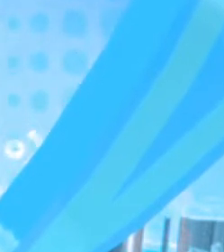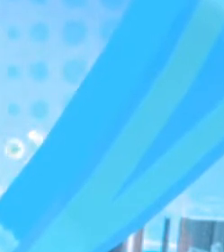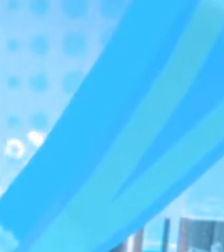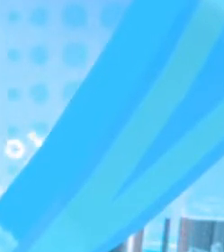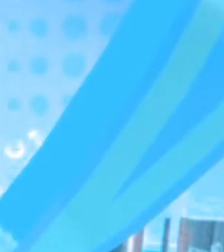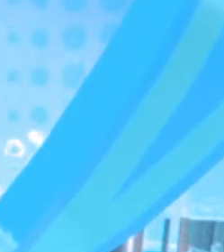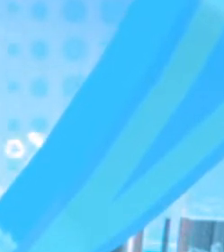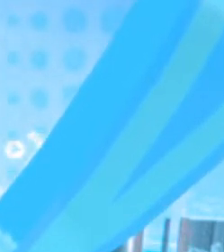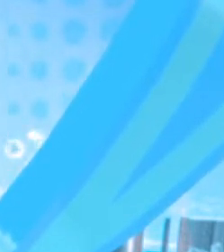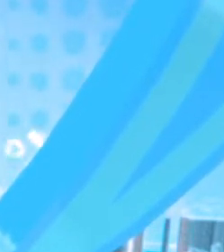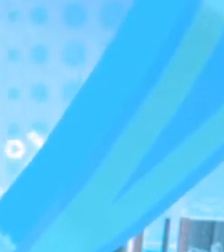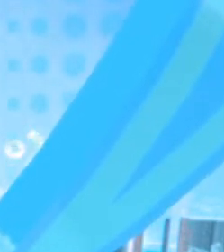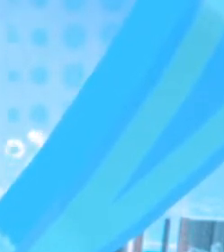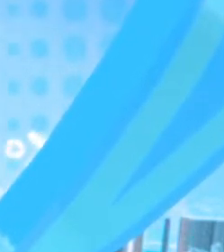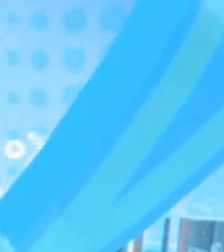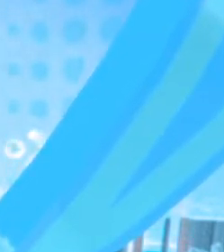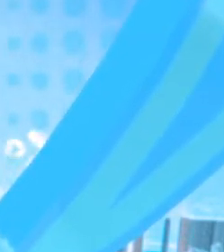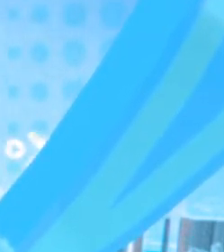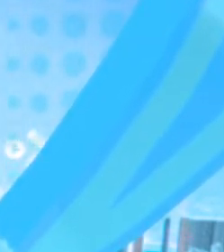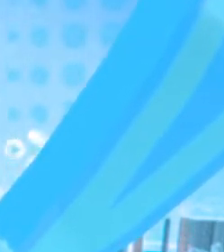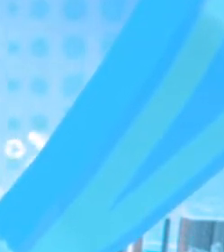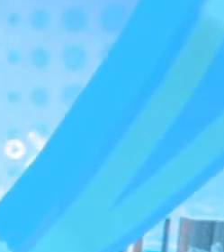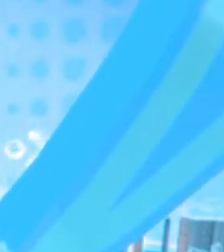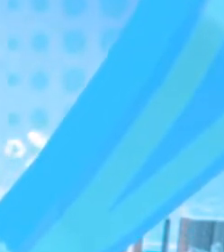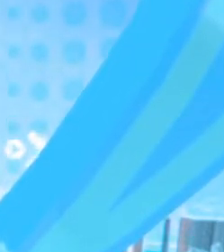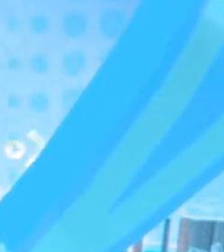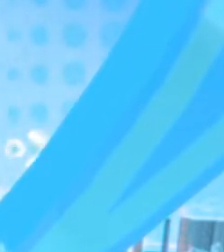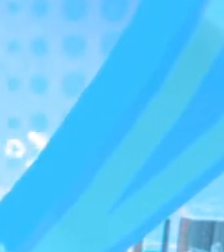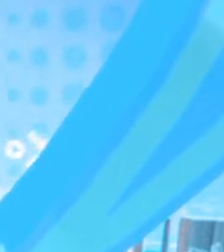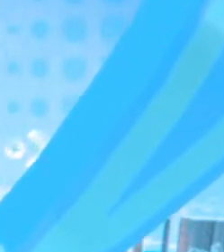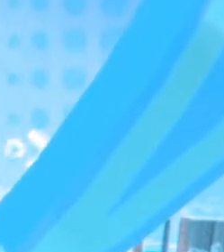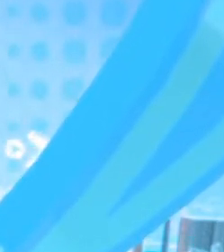en 3,40%.